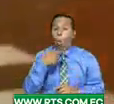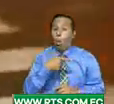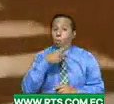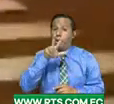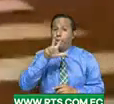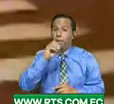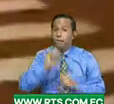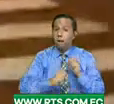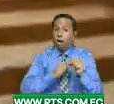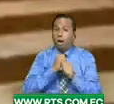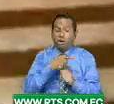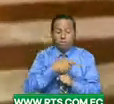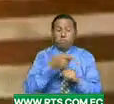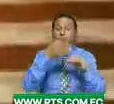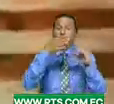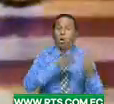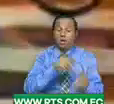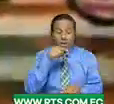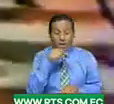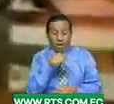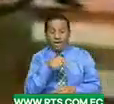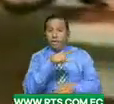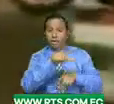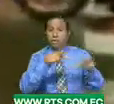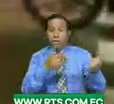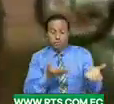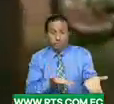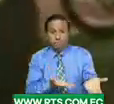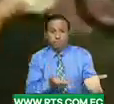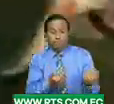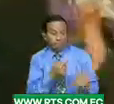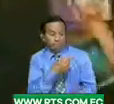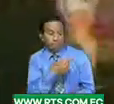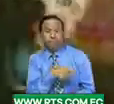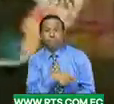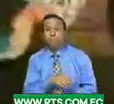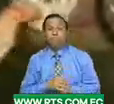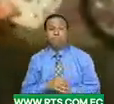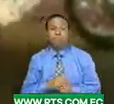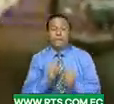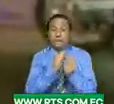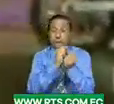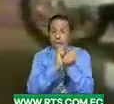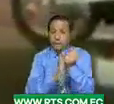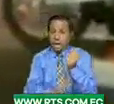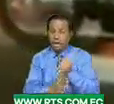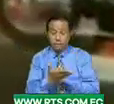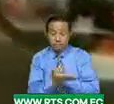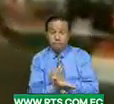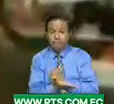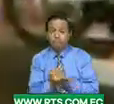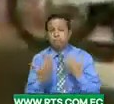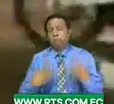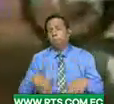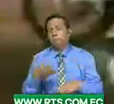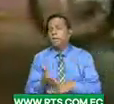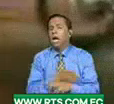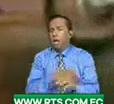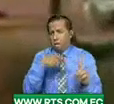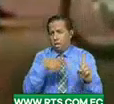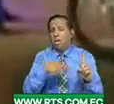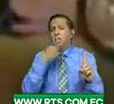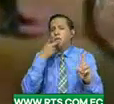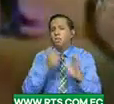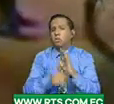años murió justo aquí, en ese punto. Aquí, a mis espaldas, todavía permanece la sangre. Un hombre que registraba antecedentes